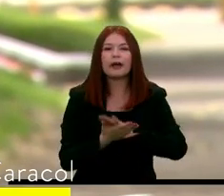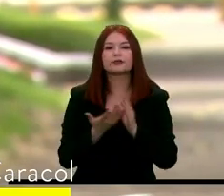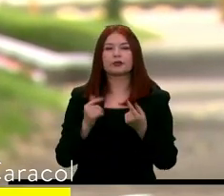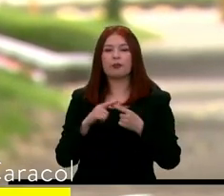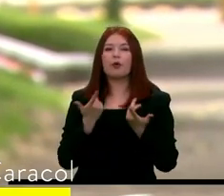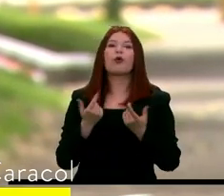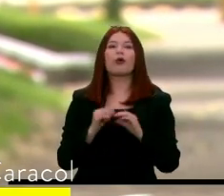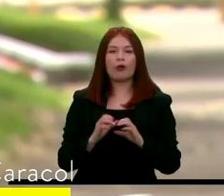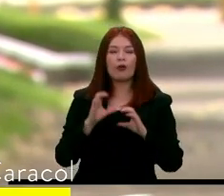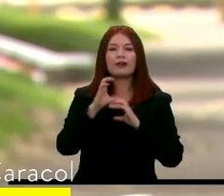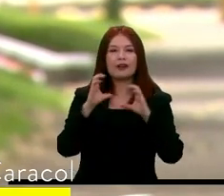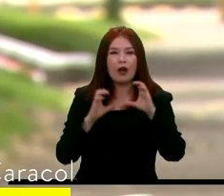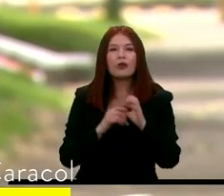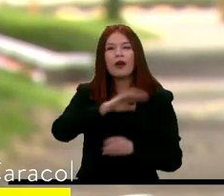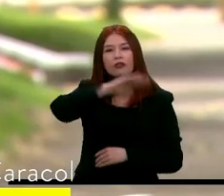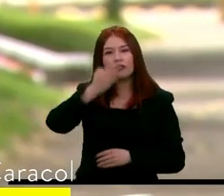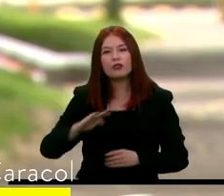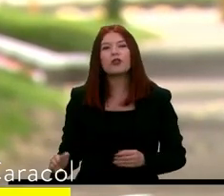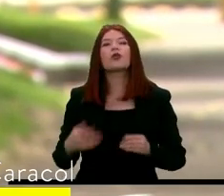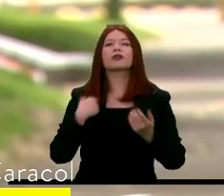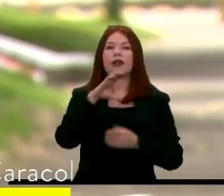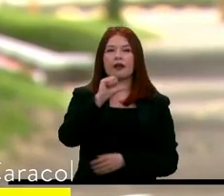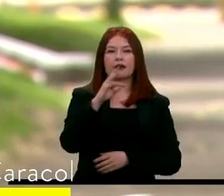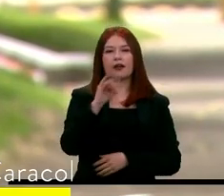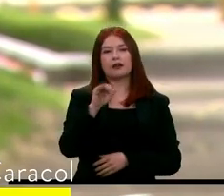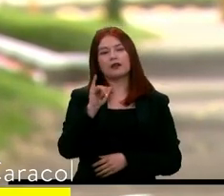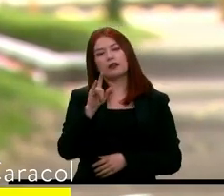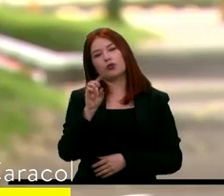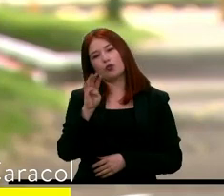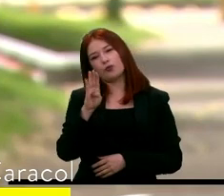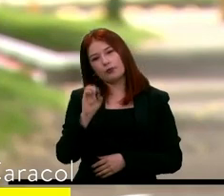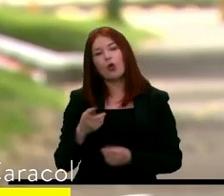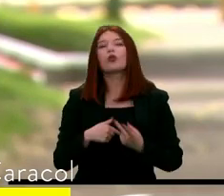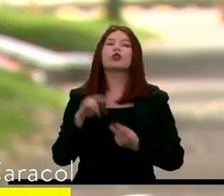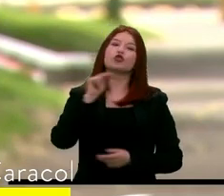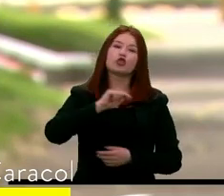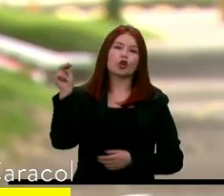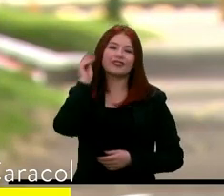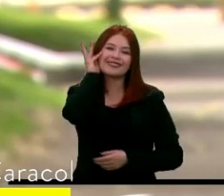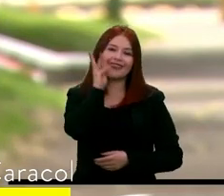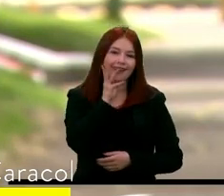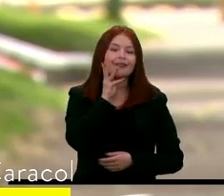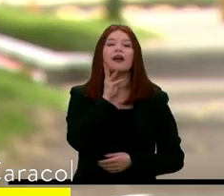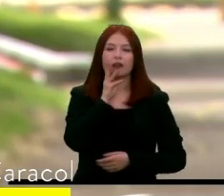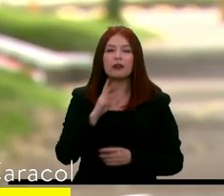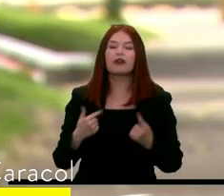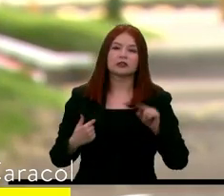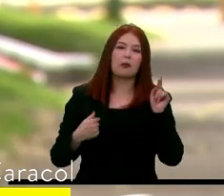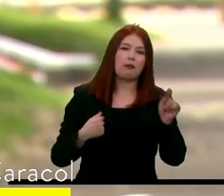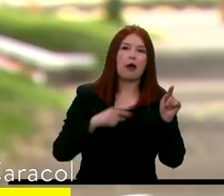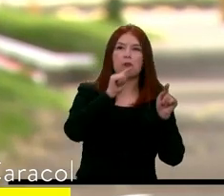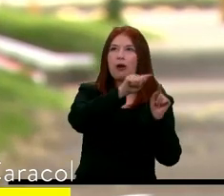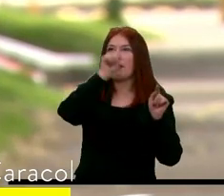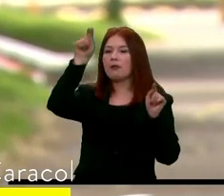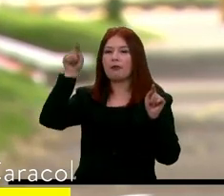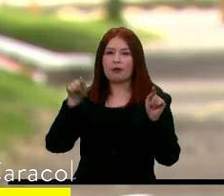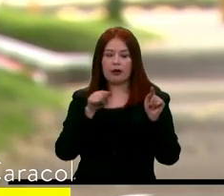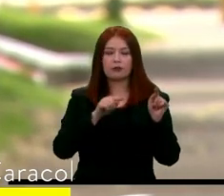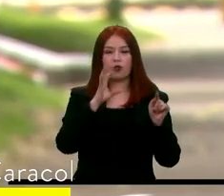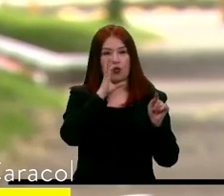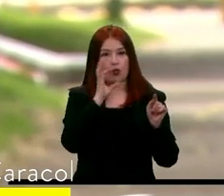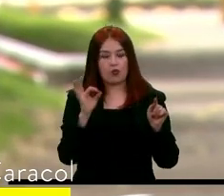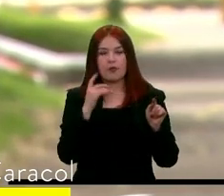Cauca, Antioquia, el Catatumbo y también el departamento del Norte de Santander. Son visitas que hará el alto comisionado para la paz buscando hacer